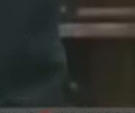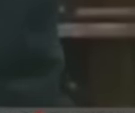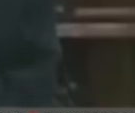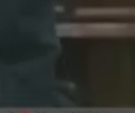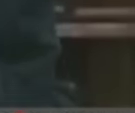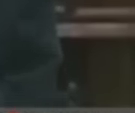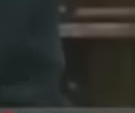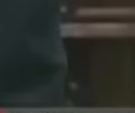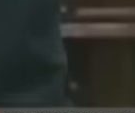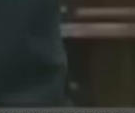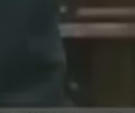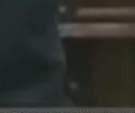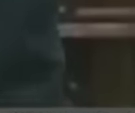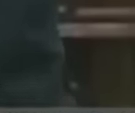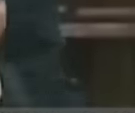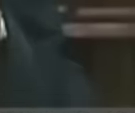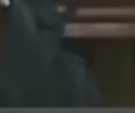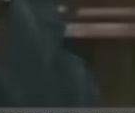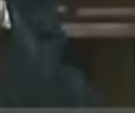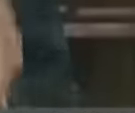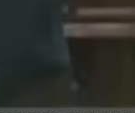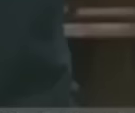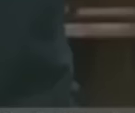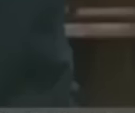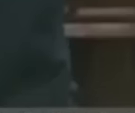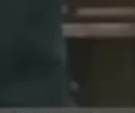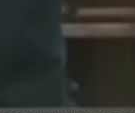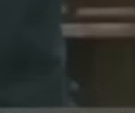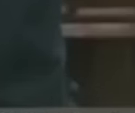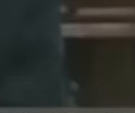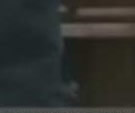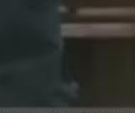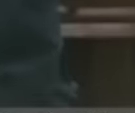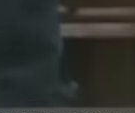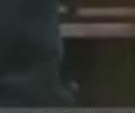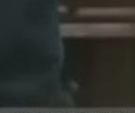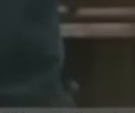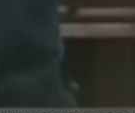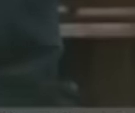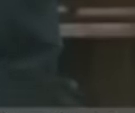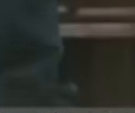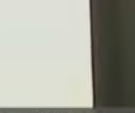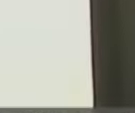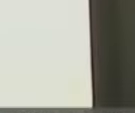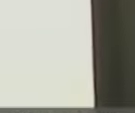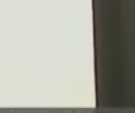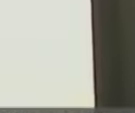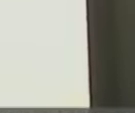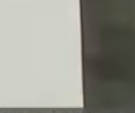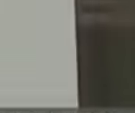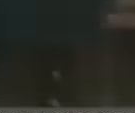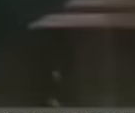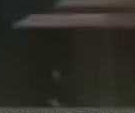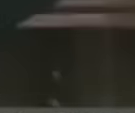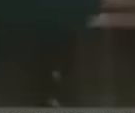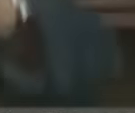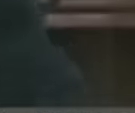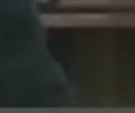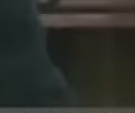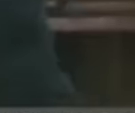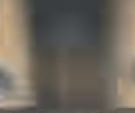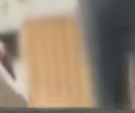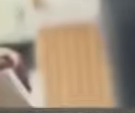construyamos la patria nueva y verdadera, independiente y la mayor suma de felicidad posible. ¡Viva la